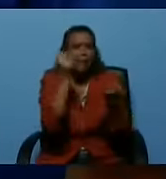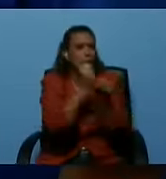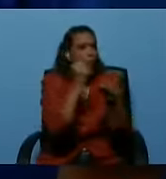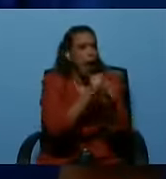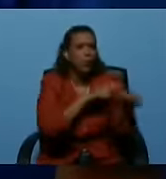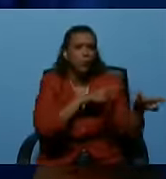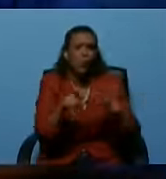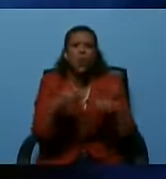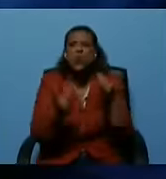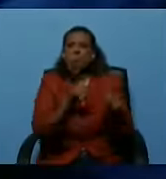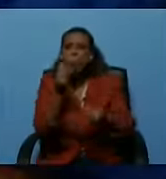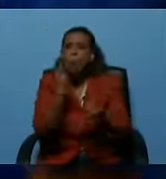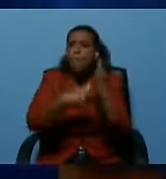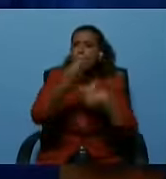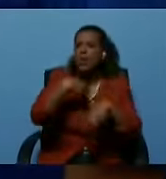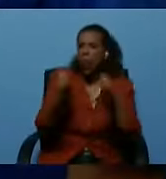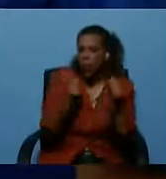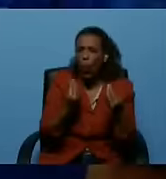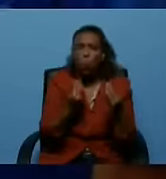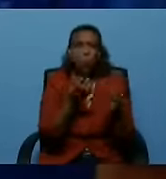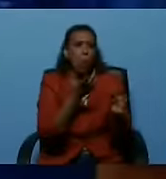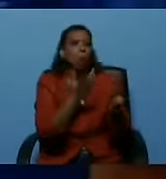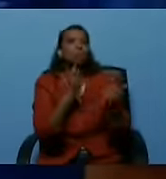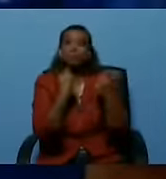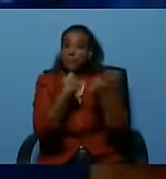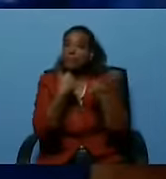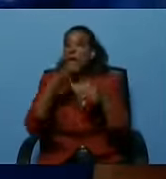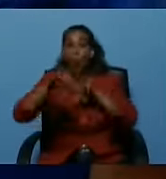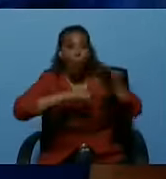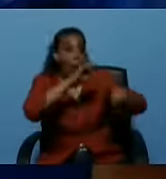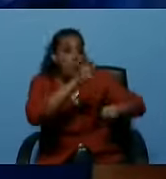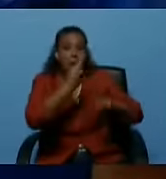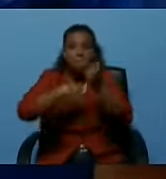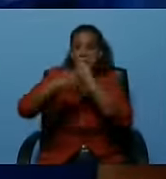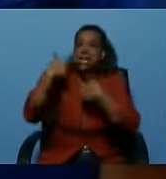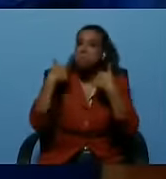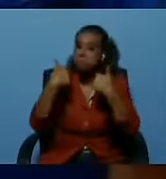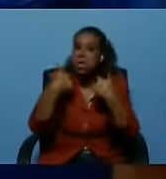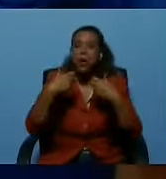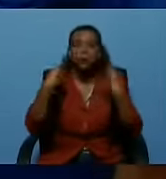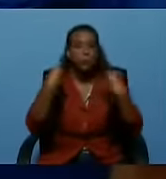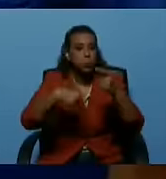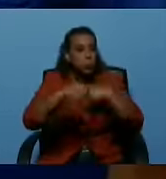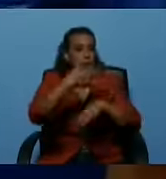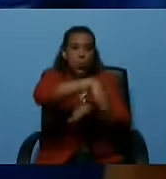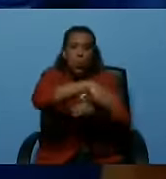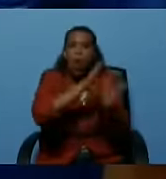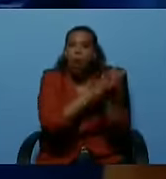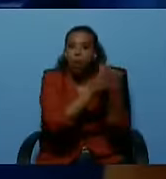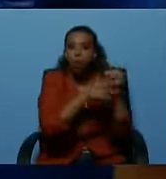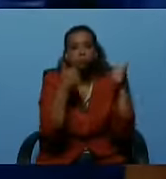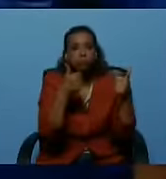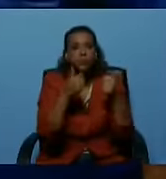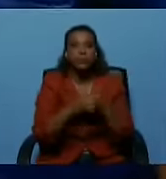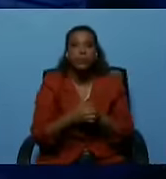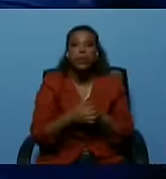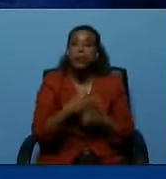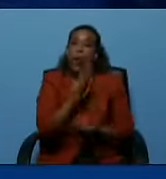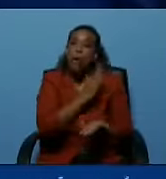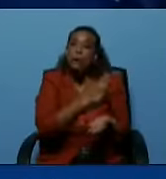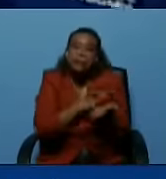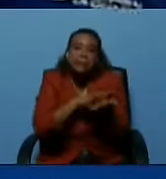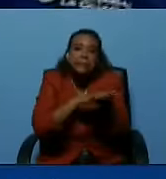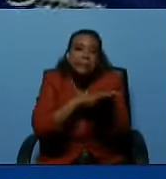¿Y cómo se está moviendo la venta? ¿Cómo se está moviendo el trabajo? Excelente, bastante las ventas aquí en el emprendimiento. Son las heridas